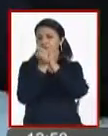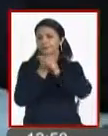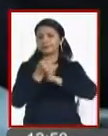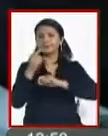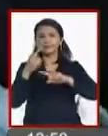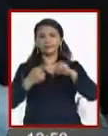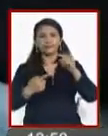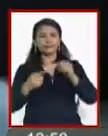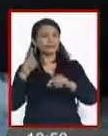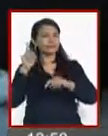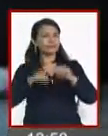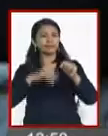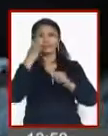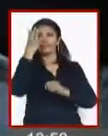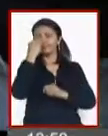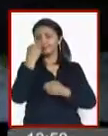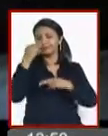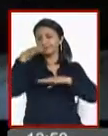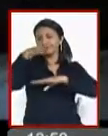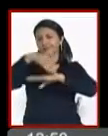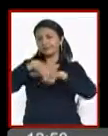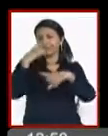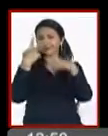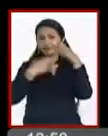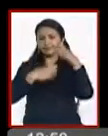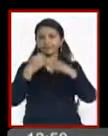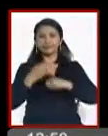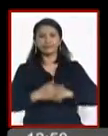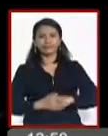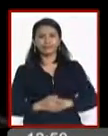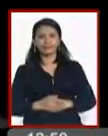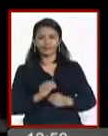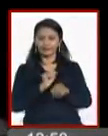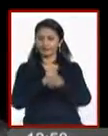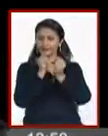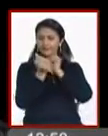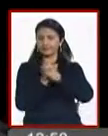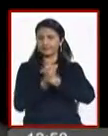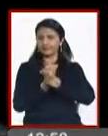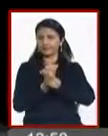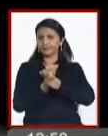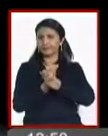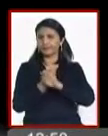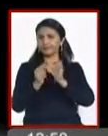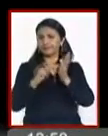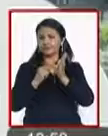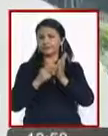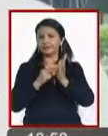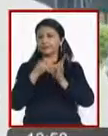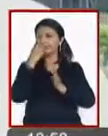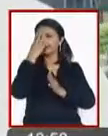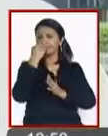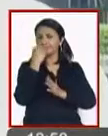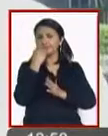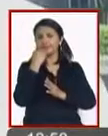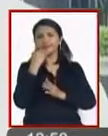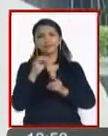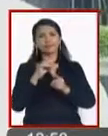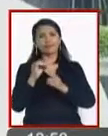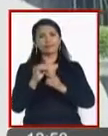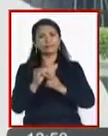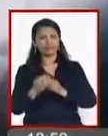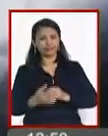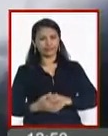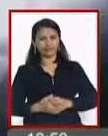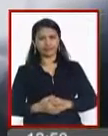pueden dormir en la noche, tienen algún problema. Eso significa las alteraciones. ¿Esto ocurre muchas veces cuando están en el sueño mismo? Sí, ocurre